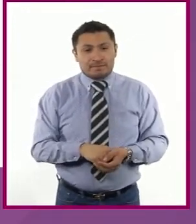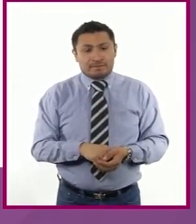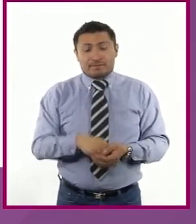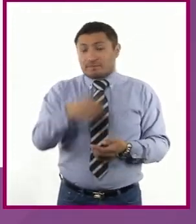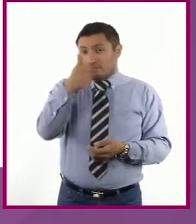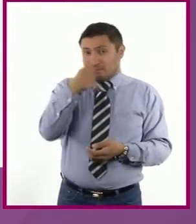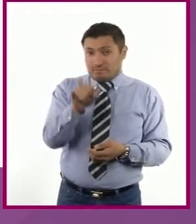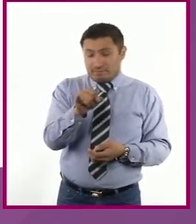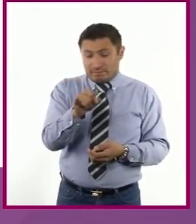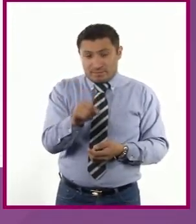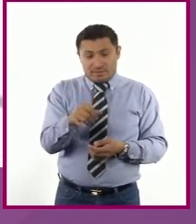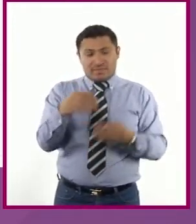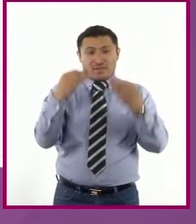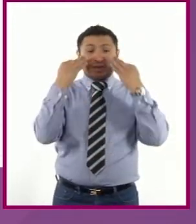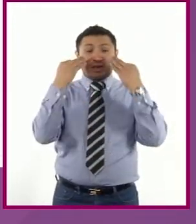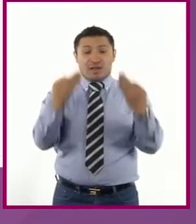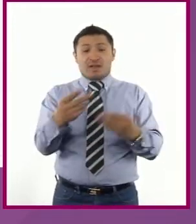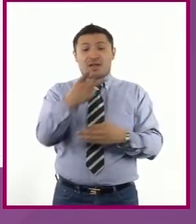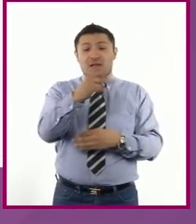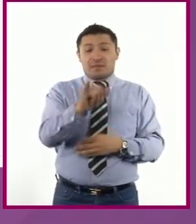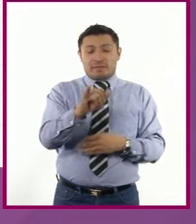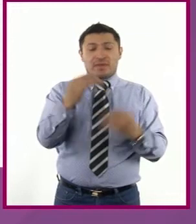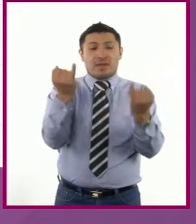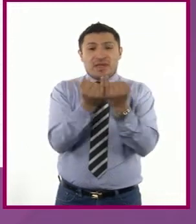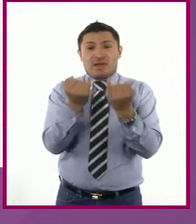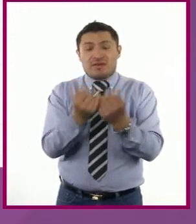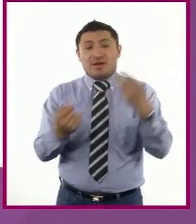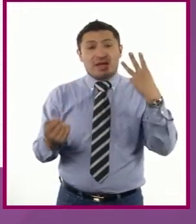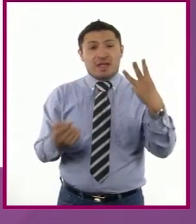esta forma, demostró que pi estaba entre